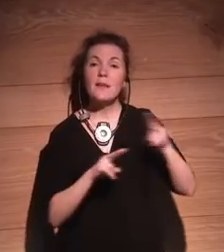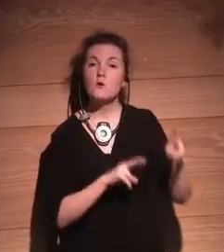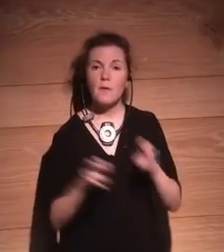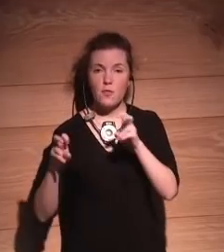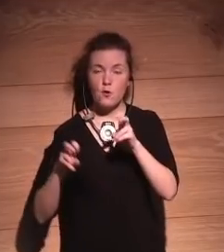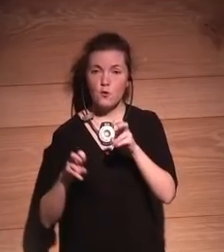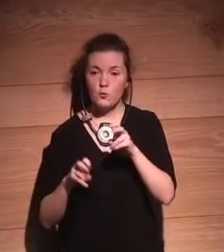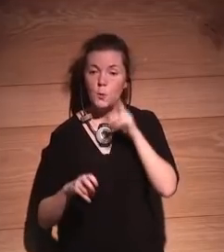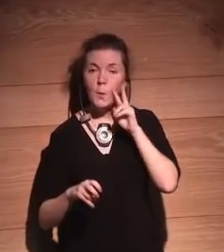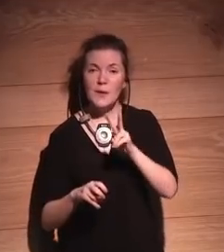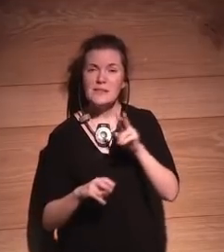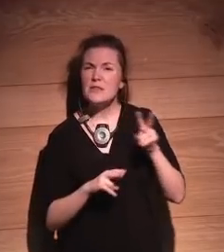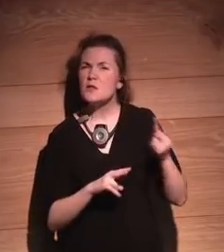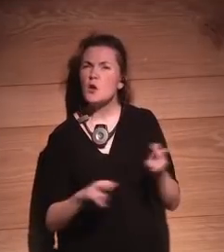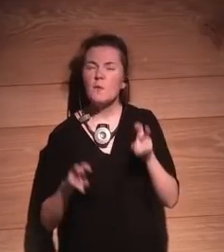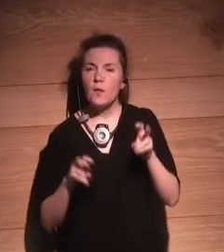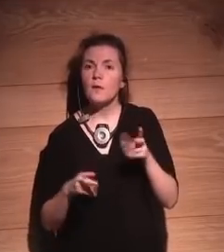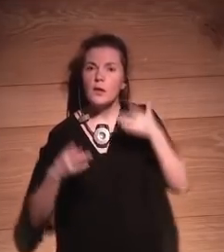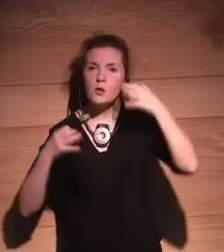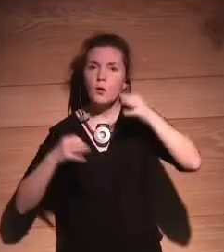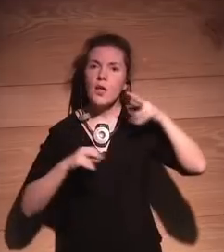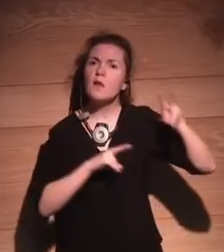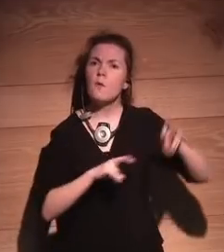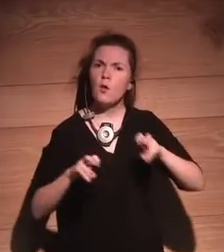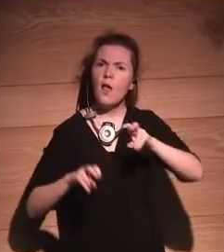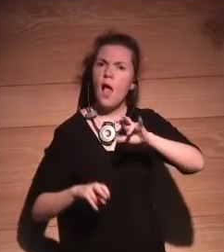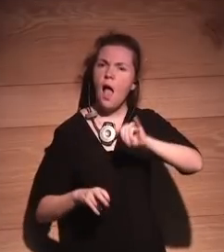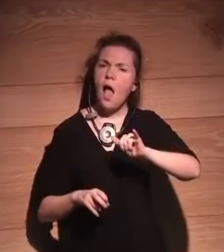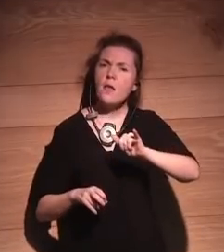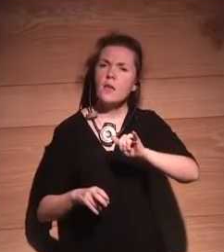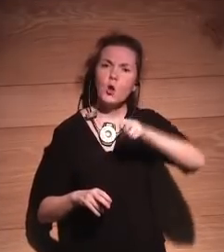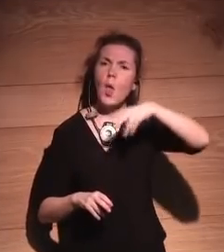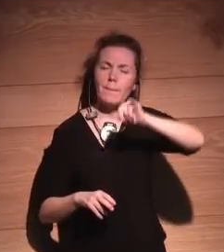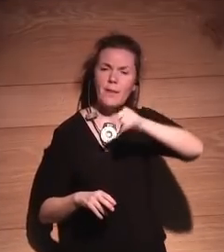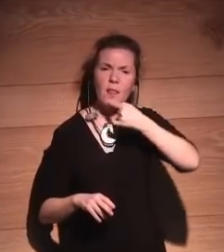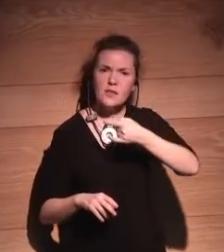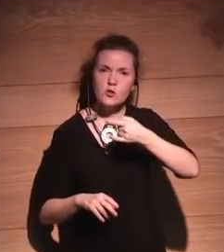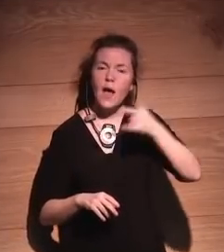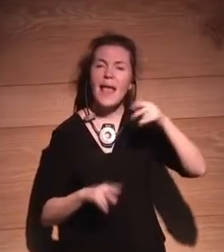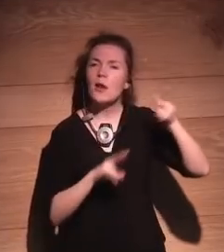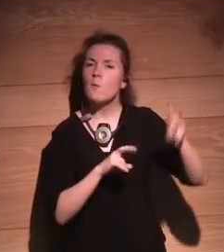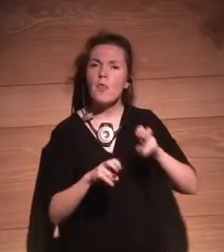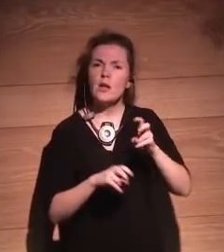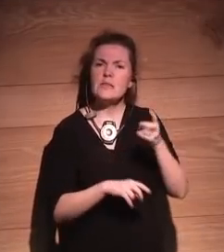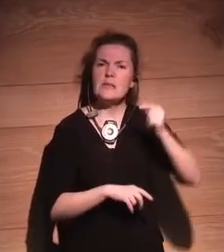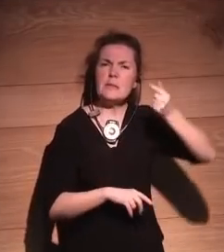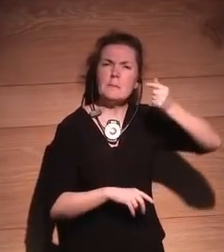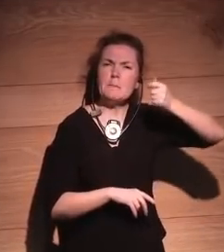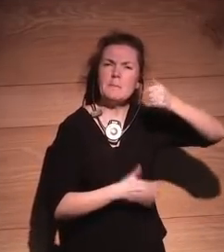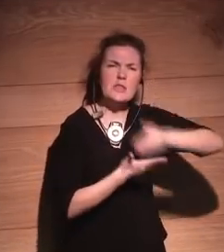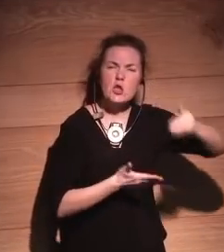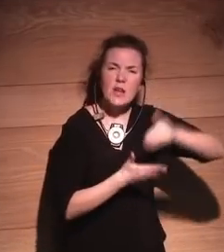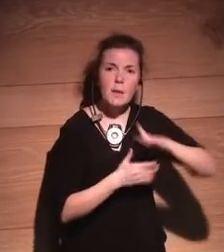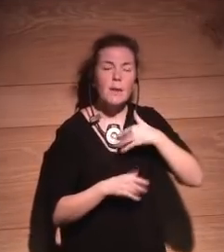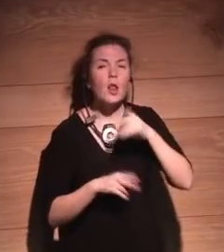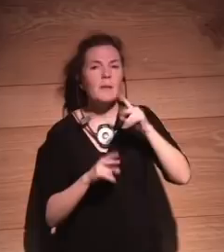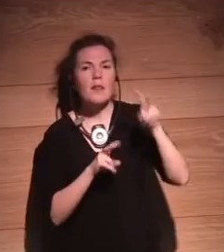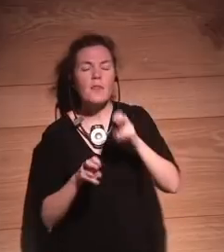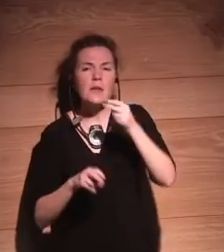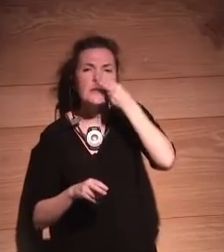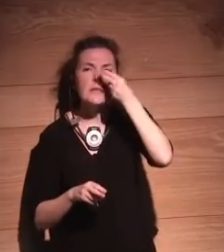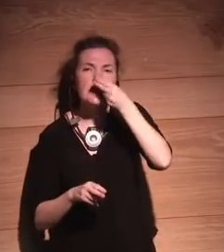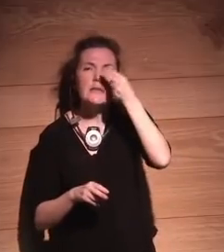citado ahora, cuando ves las innovaciones, por supuesto que hay innovaciones, como decías muy bien, Noemí, multimillonarias, pero también hay innovaciones interesantísimas, que